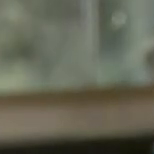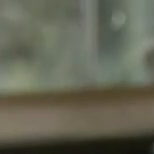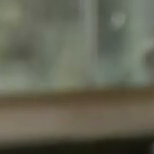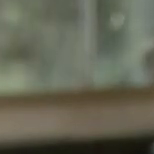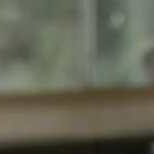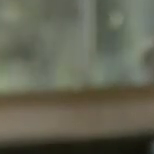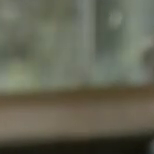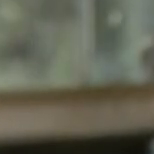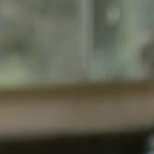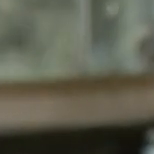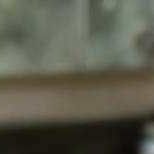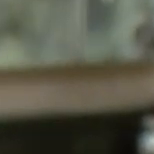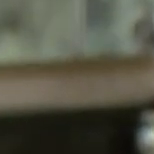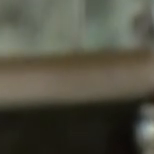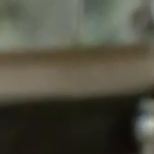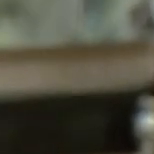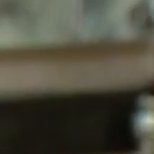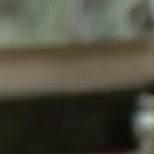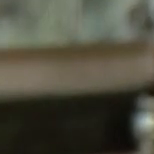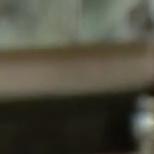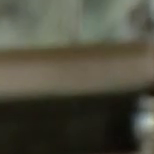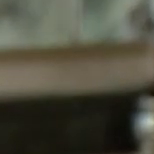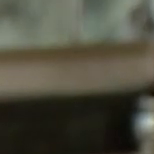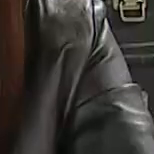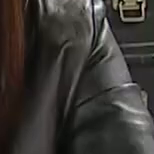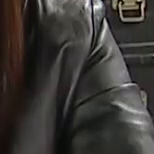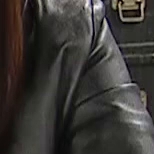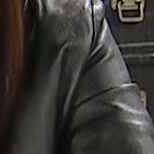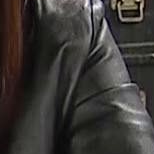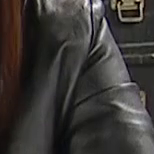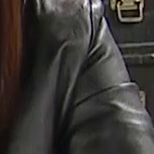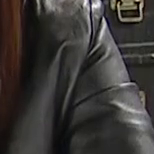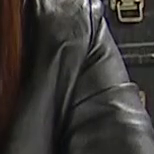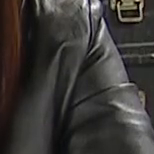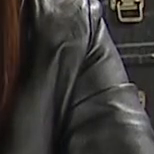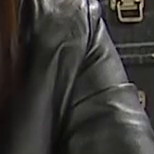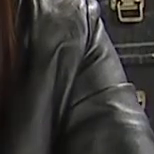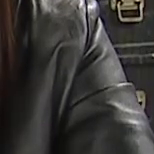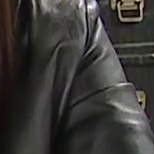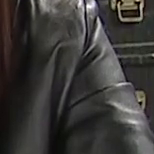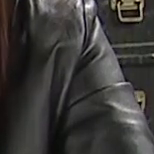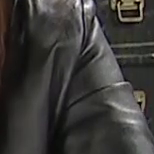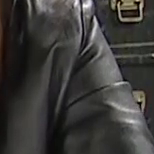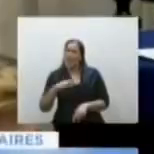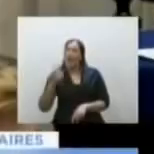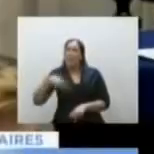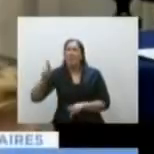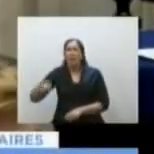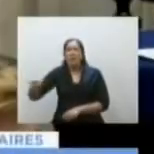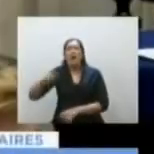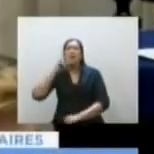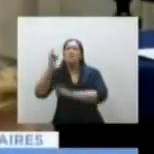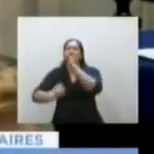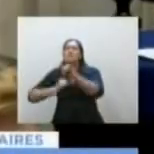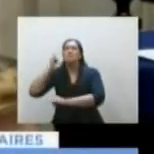les hemos explicado. El 90% que de los abortos se da con píldoras. Ya no hay aborto quirúrgico. Es vergonzoso que sigan diciendo el